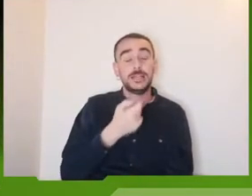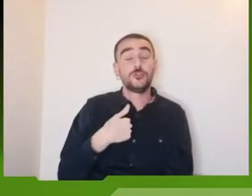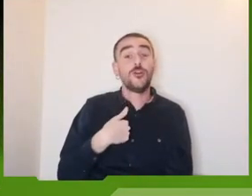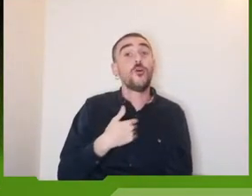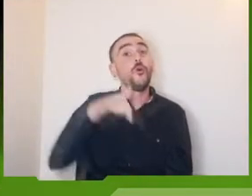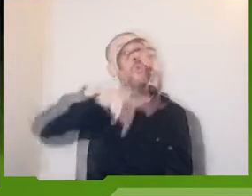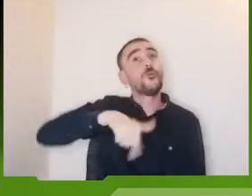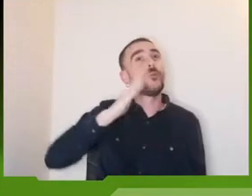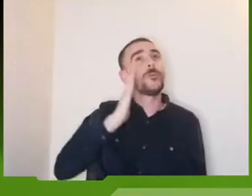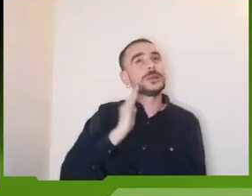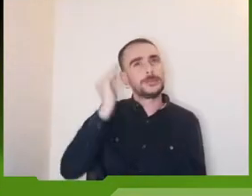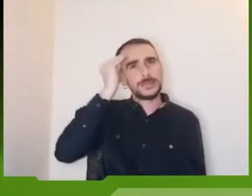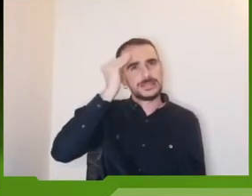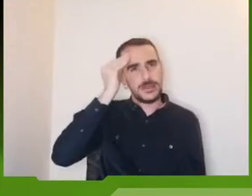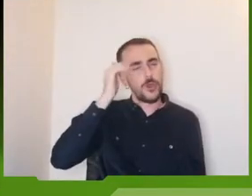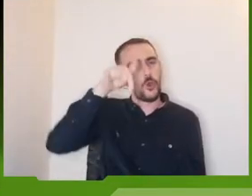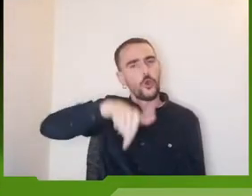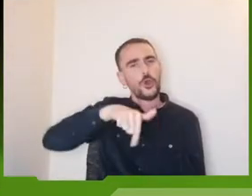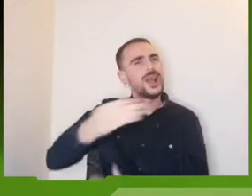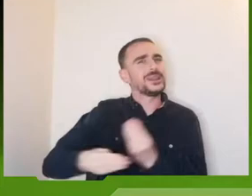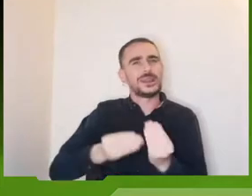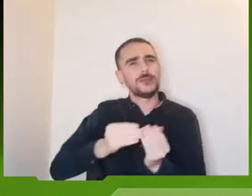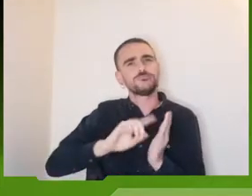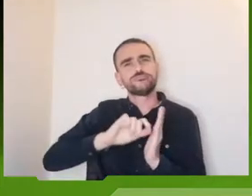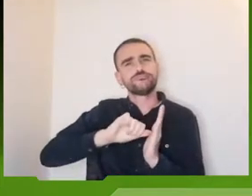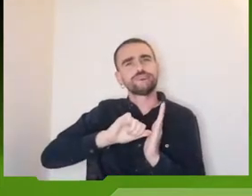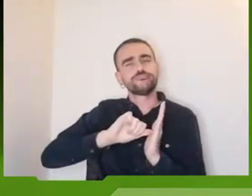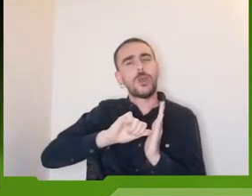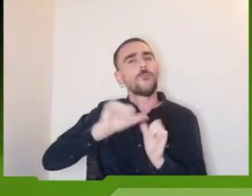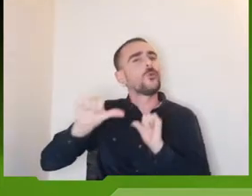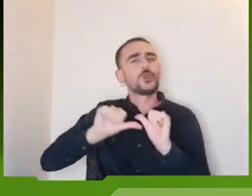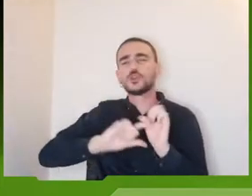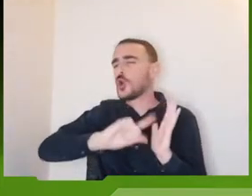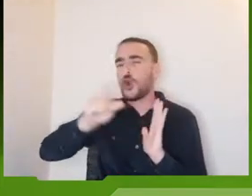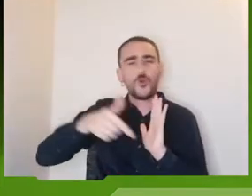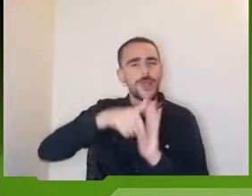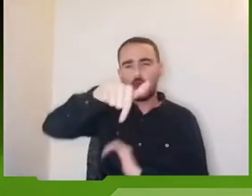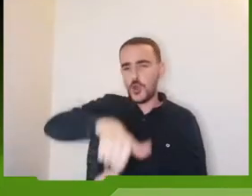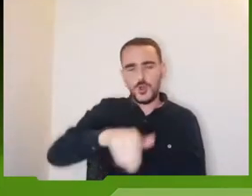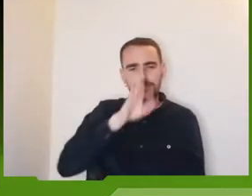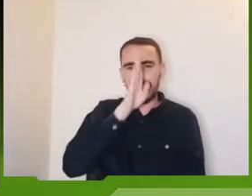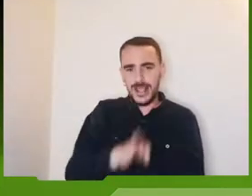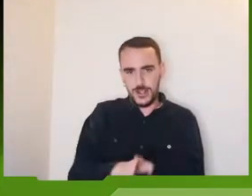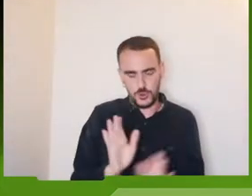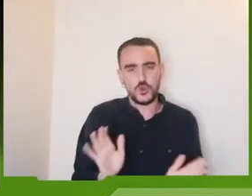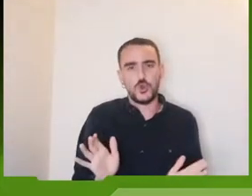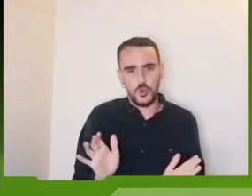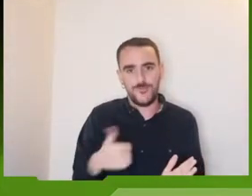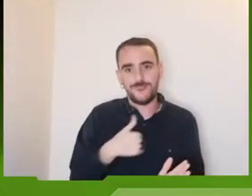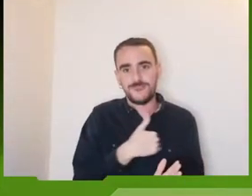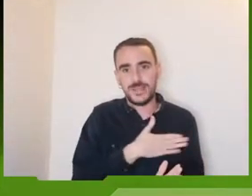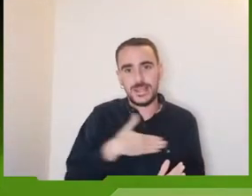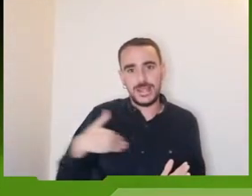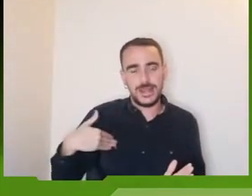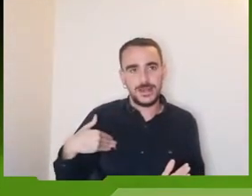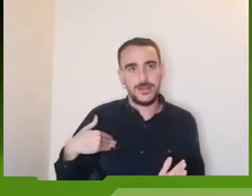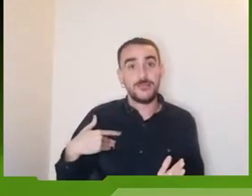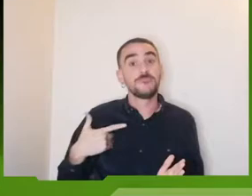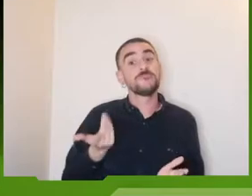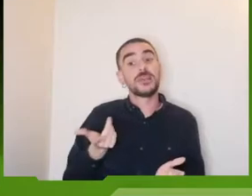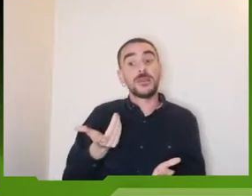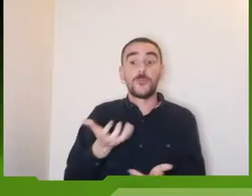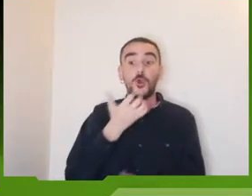en plan, echarle un poquito más de harina para poder hacer todo el proceso y ya, ¿no? Como con un poco más de harina, hacerla